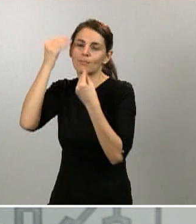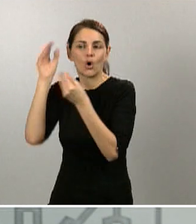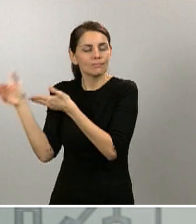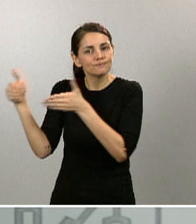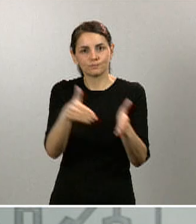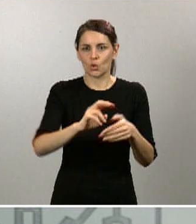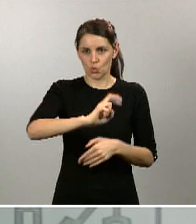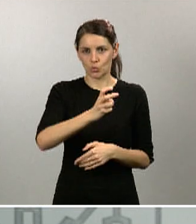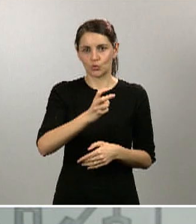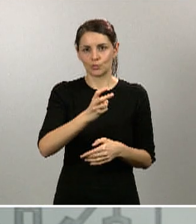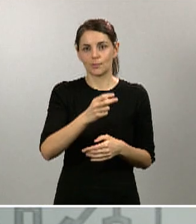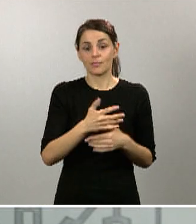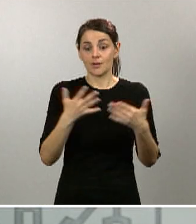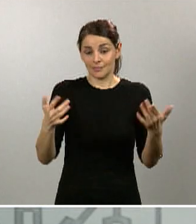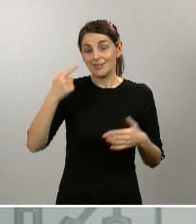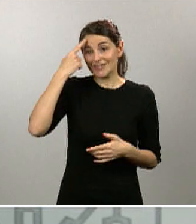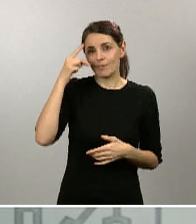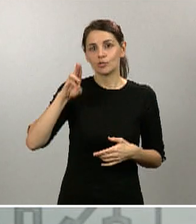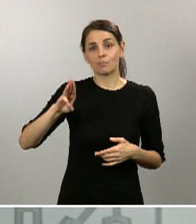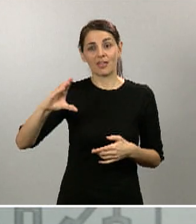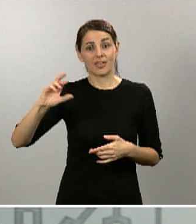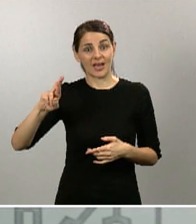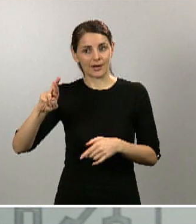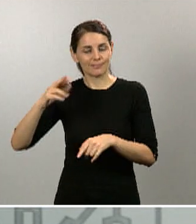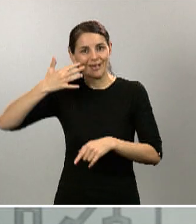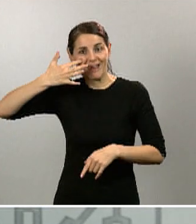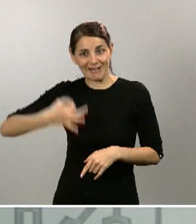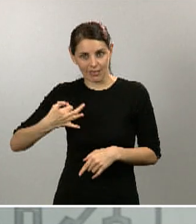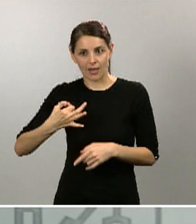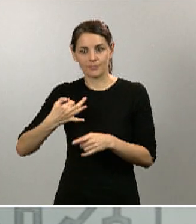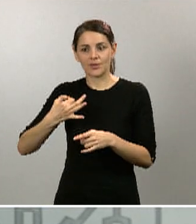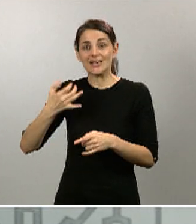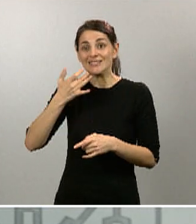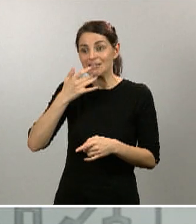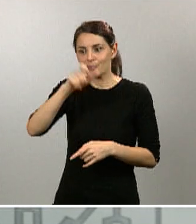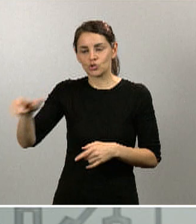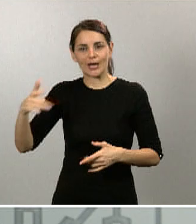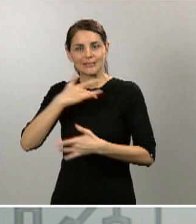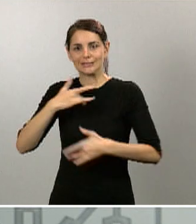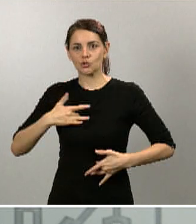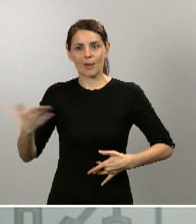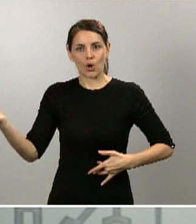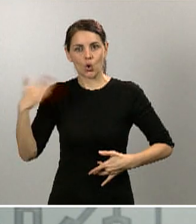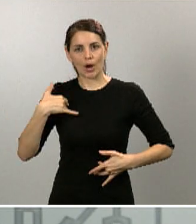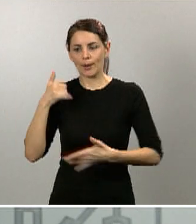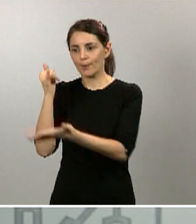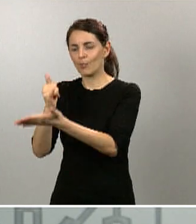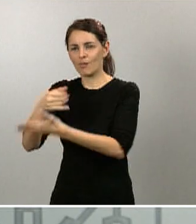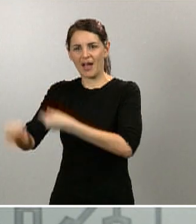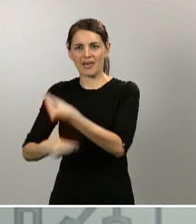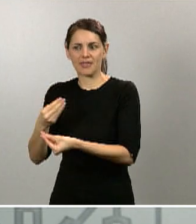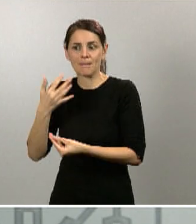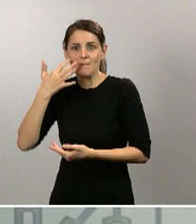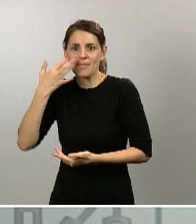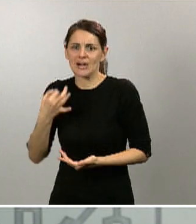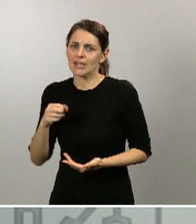las personas, tiene muy poca eficiencia en personas asintomáticas que no tienen ningún cuadro clínico que justifique, ningún